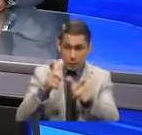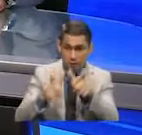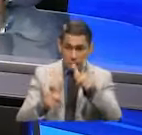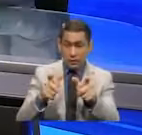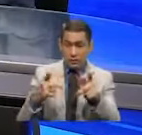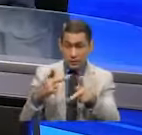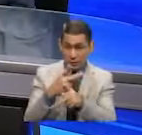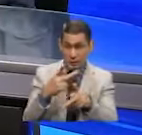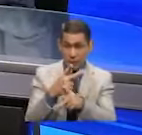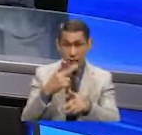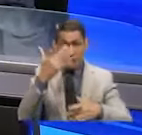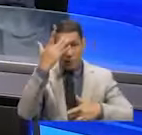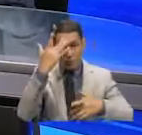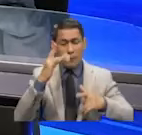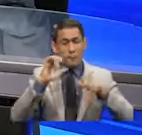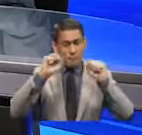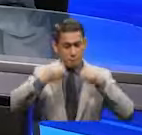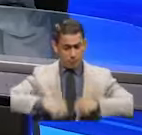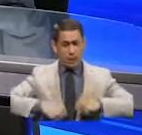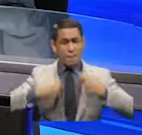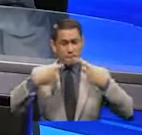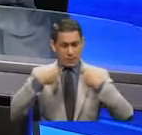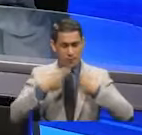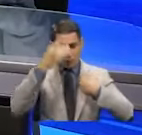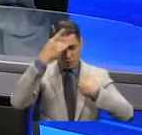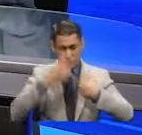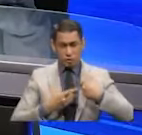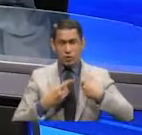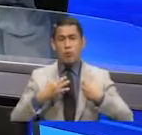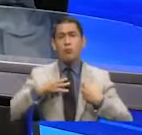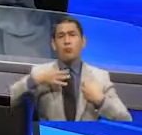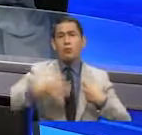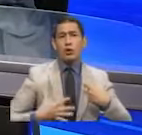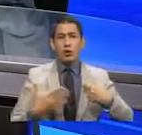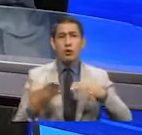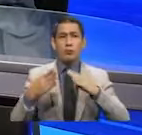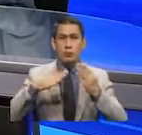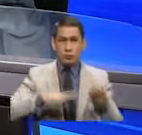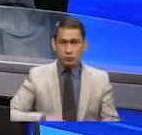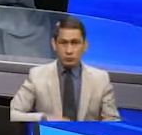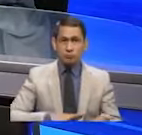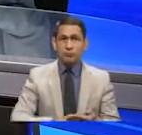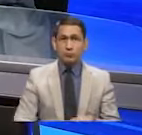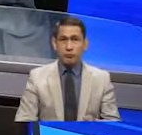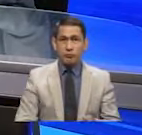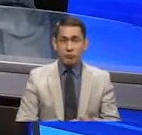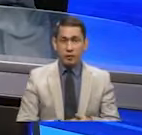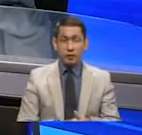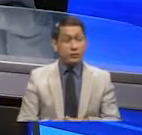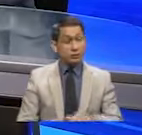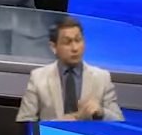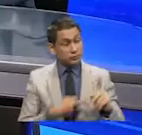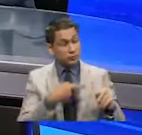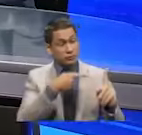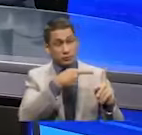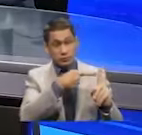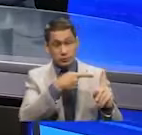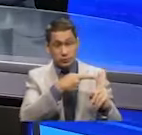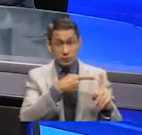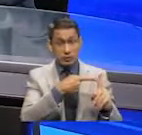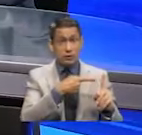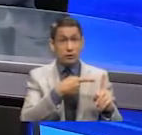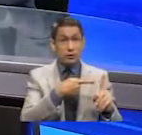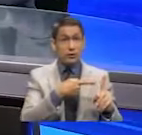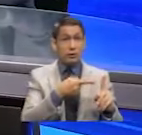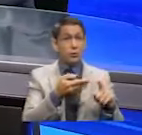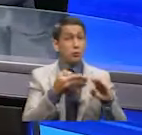supuesto, hay que recalcar que la muerte de Paola fue por causas naturales debido a su enfermedad. Y que la gente no se